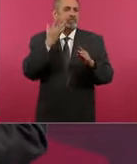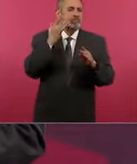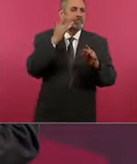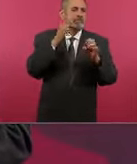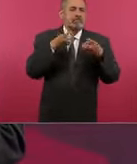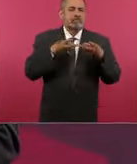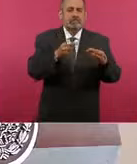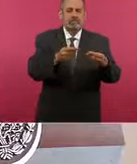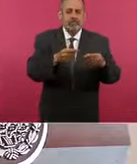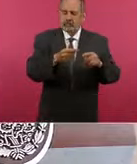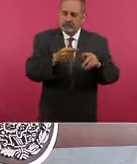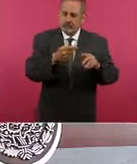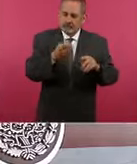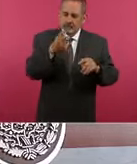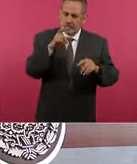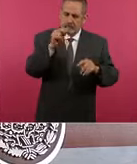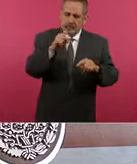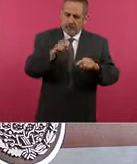de privilegios.